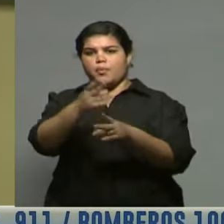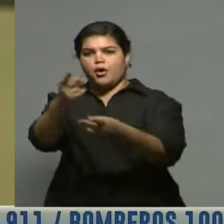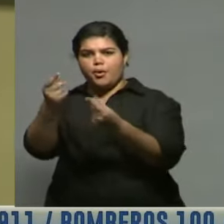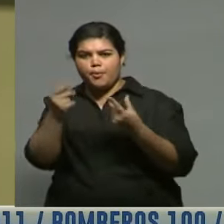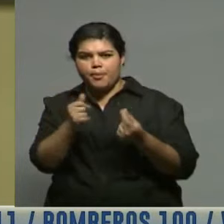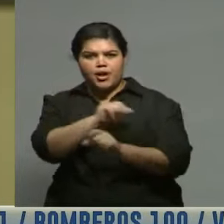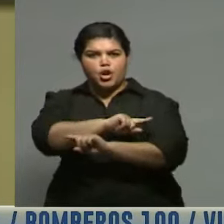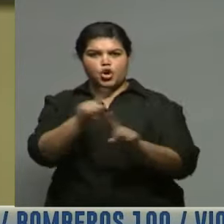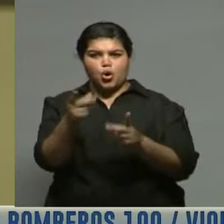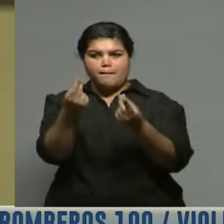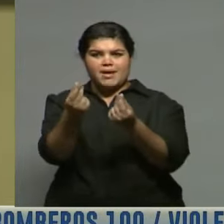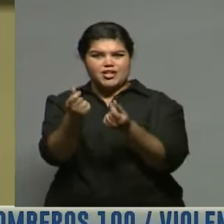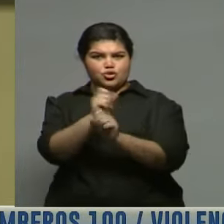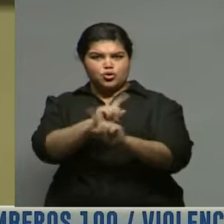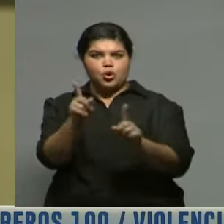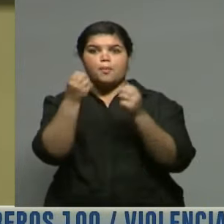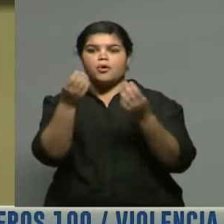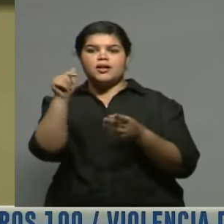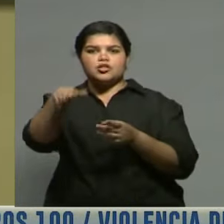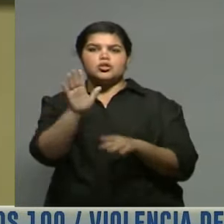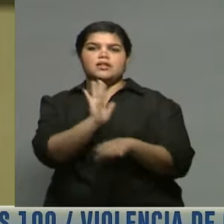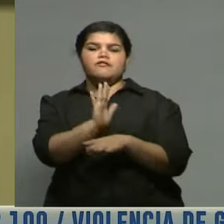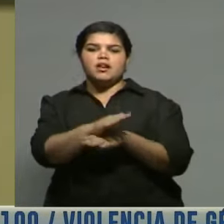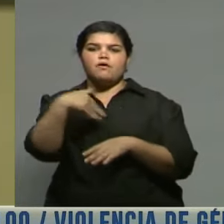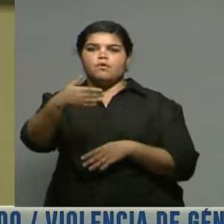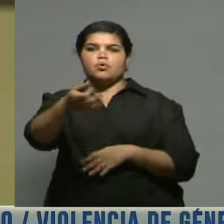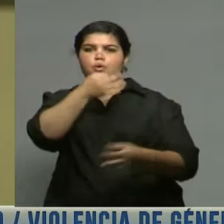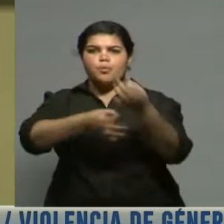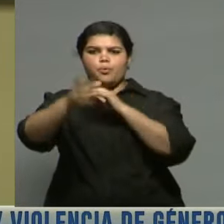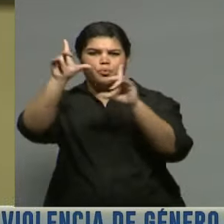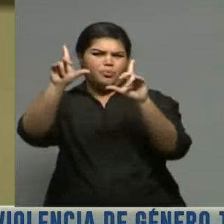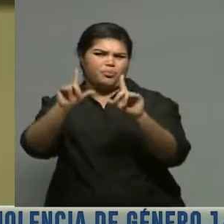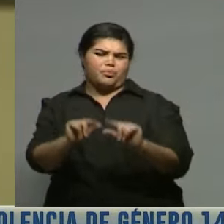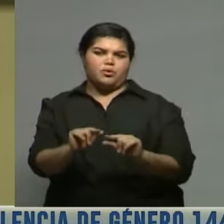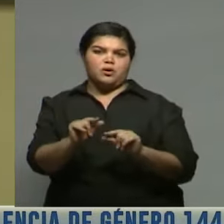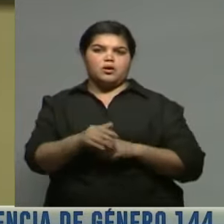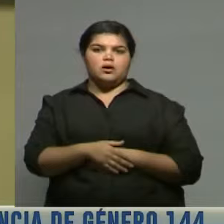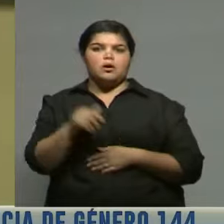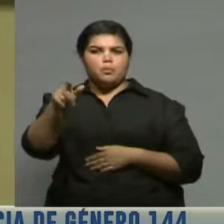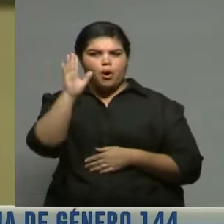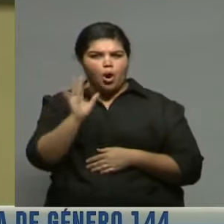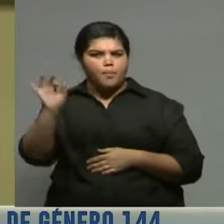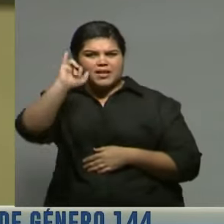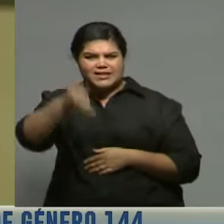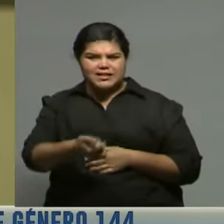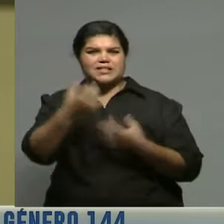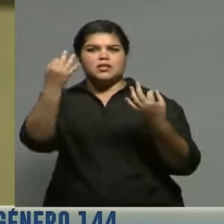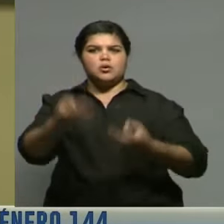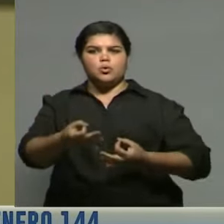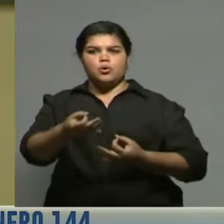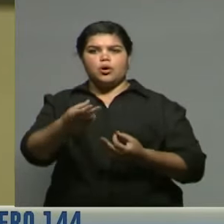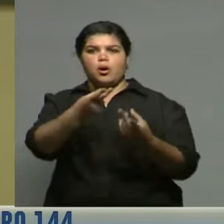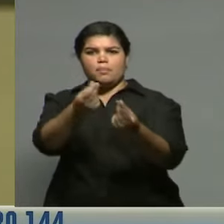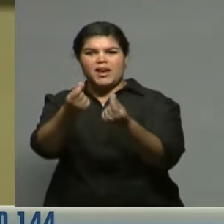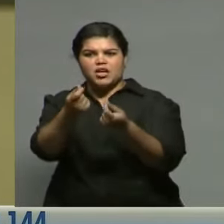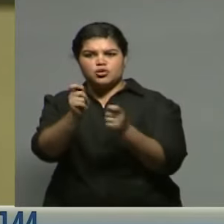góndolas, porque no va a disminuir mucho más la actividad de lo que ya viene disminuyendo. ¿Vos opinás que sí llegaría este impuesto